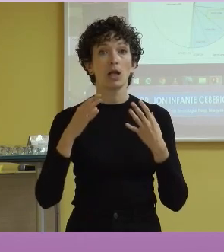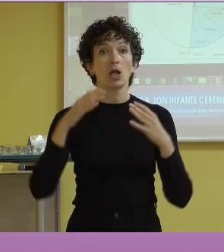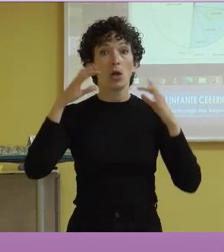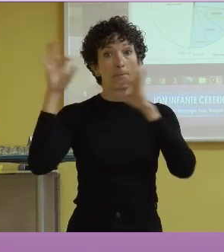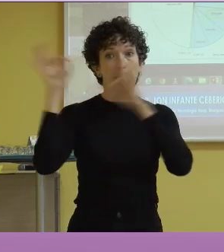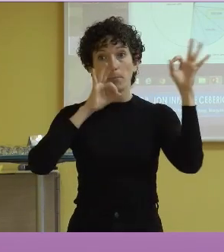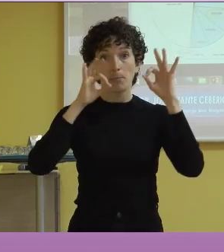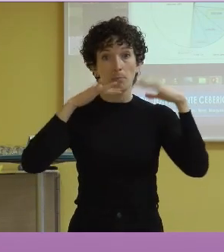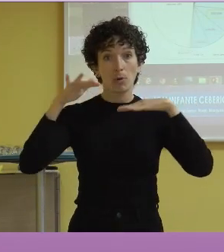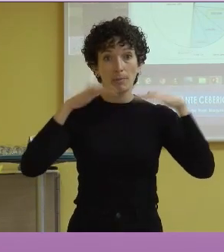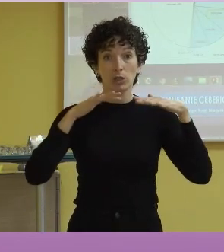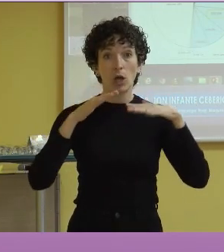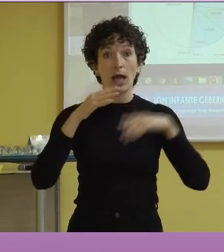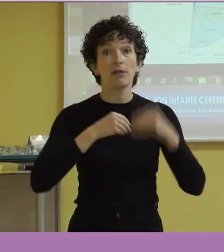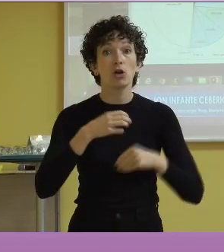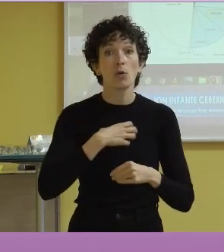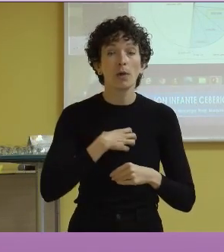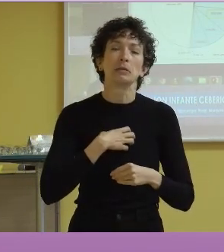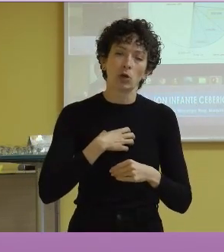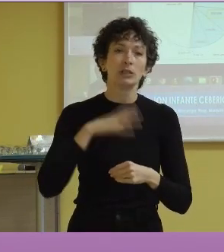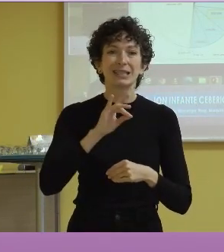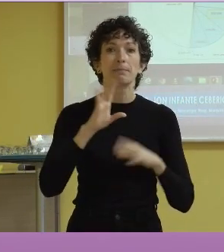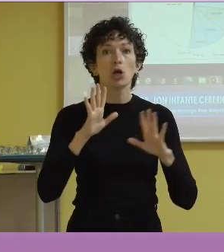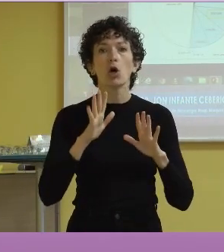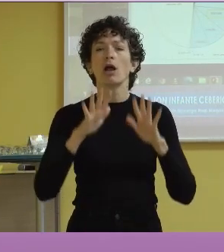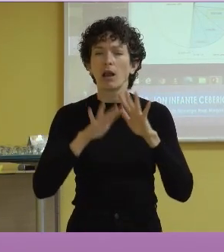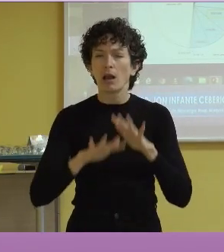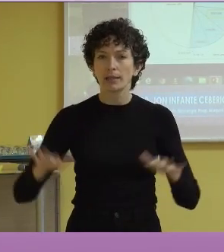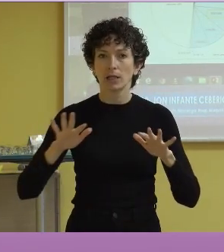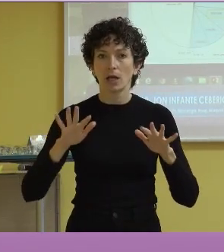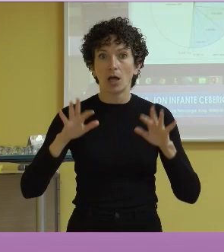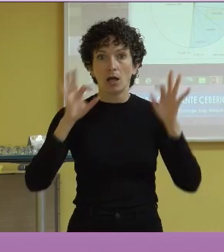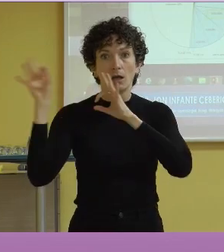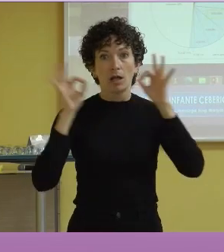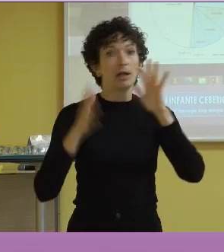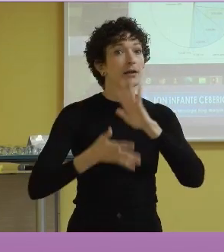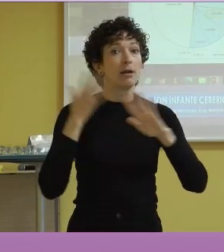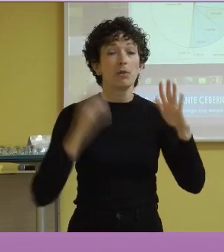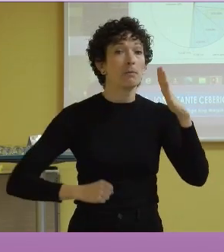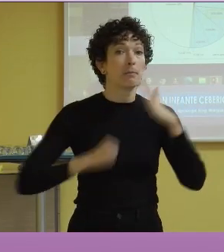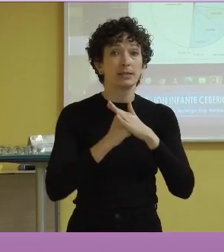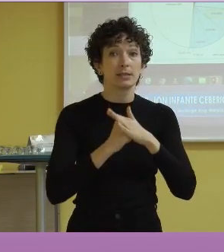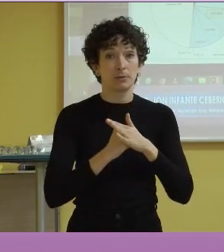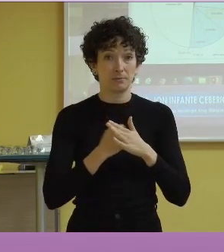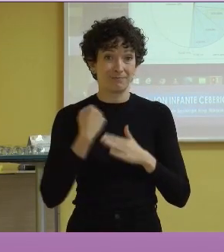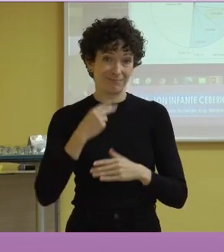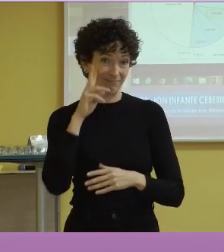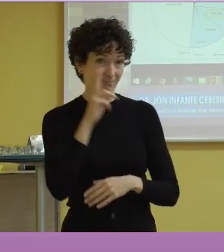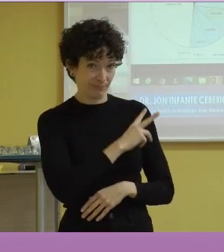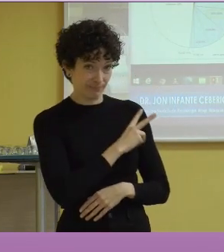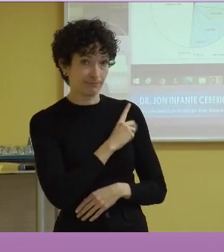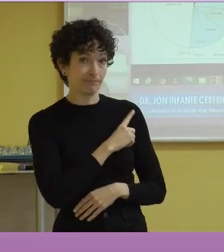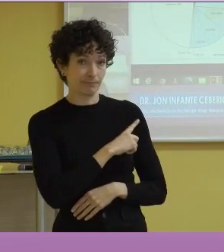puedan hacerlos, sino que los hacen muy lentos. Lo más rápido que pueden mover los ojos es al ritmo que vais a ver aquí en la...